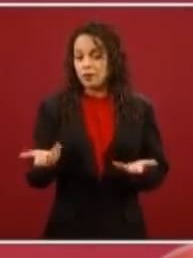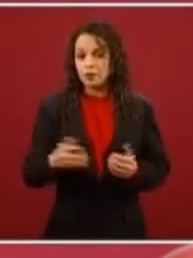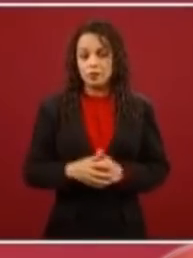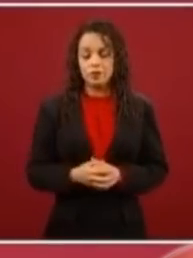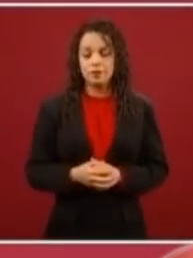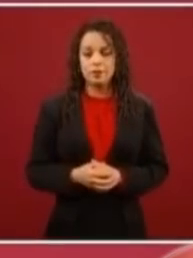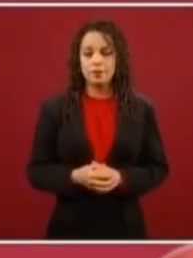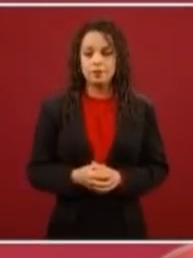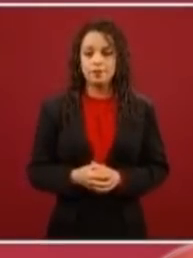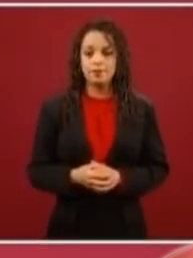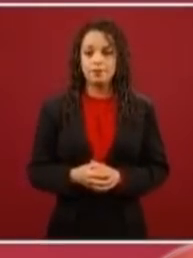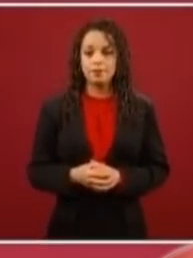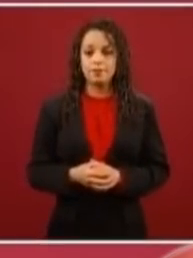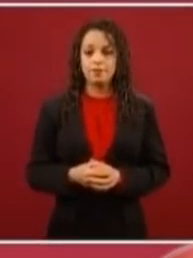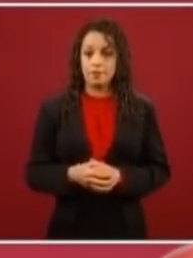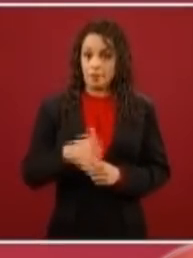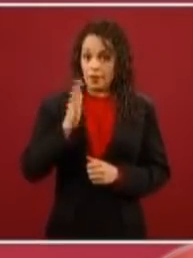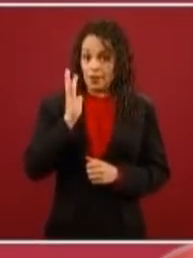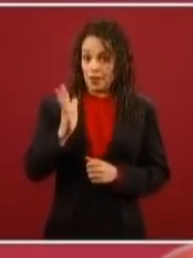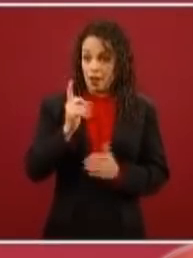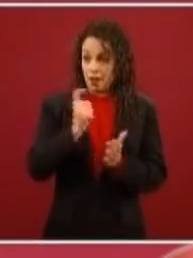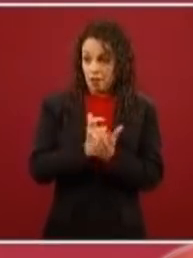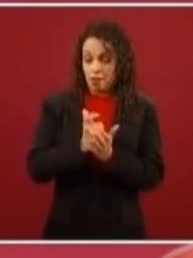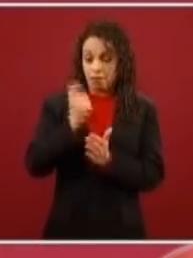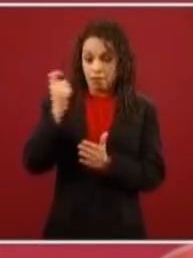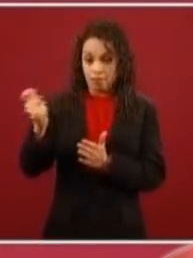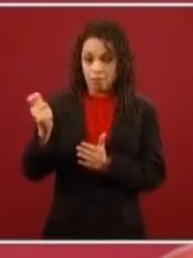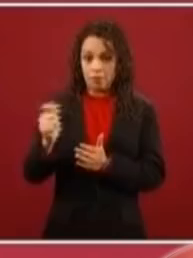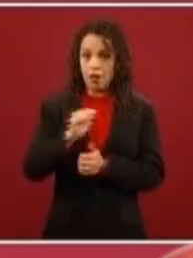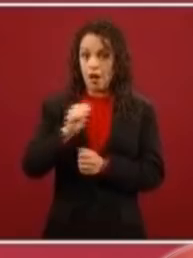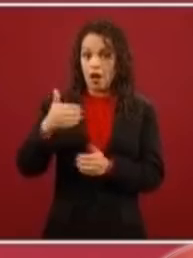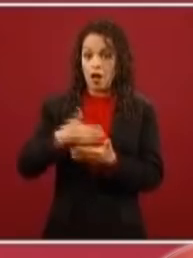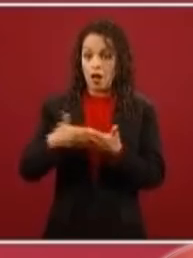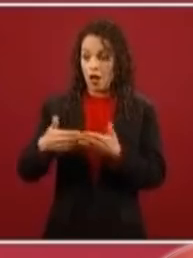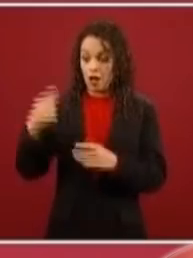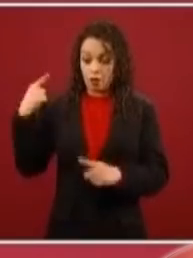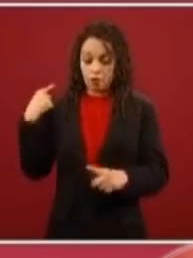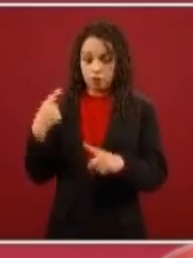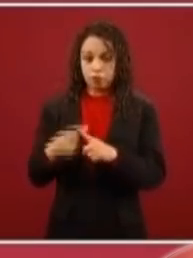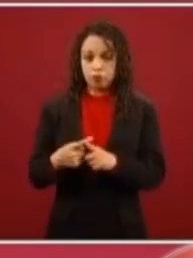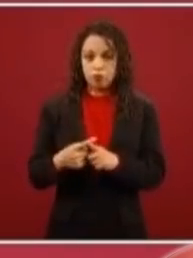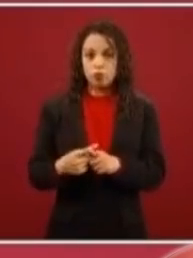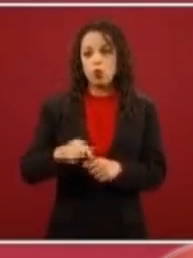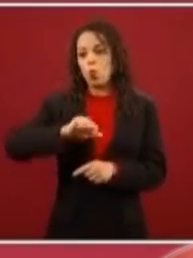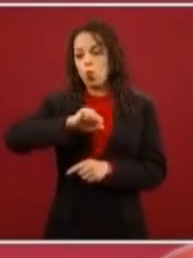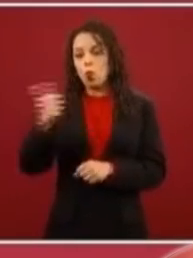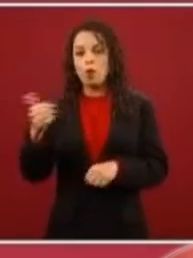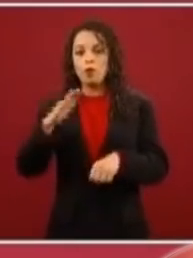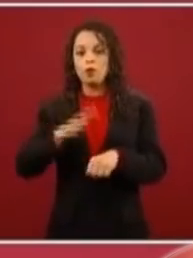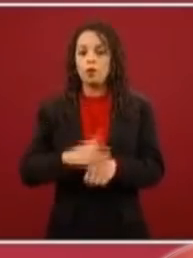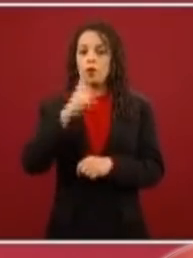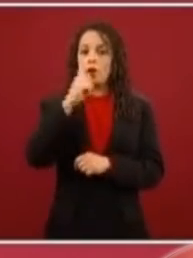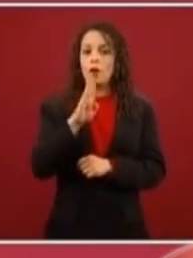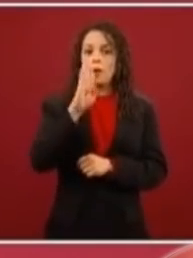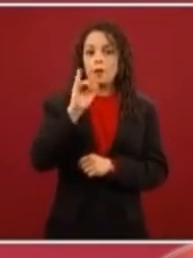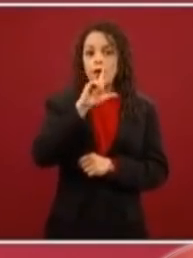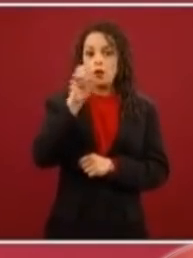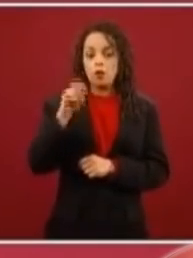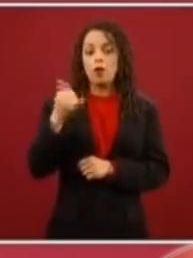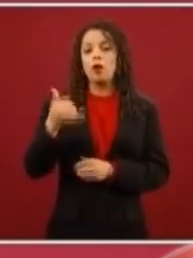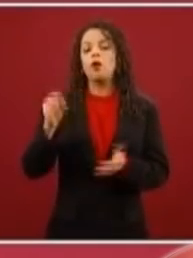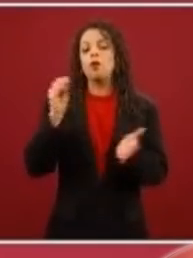y se ha pagado desde entonces otro billón y se sigue